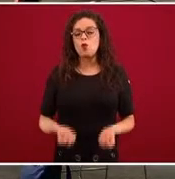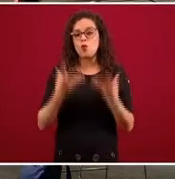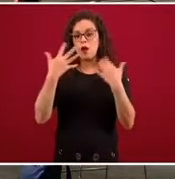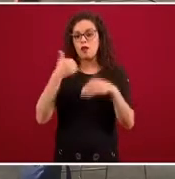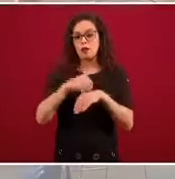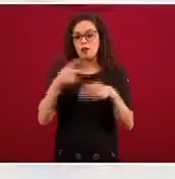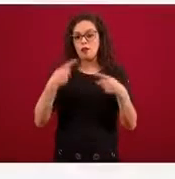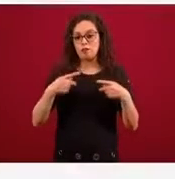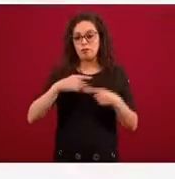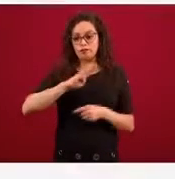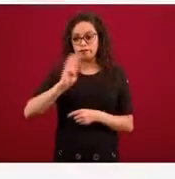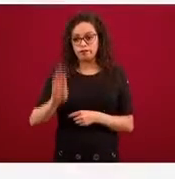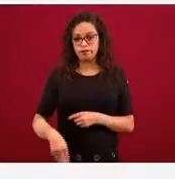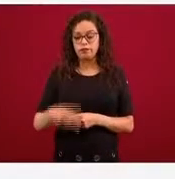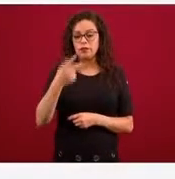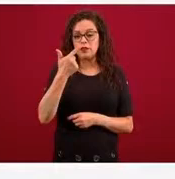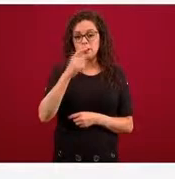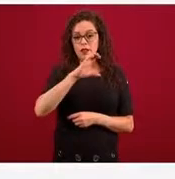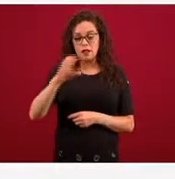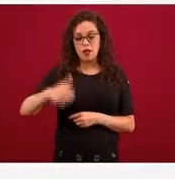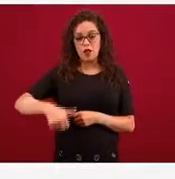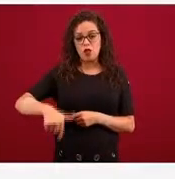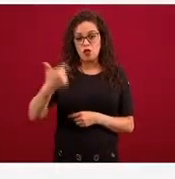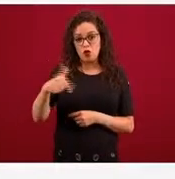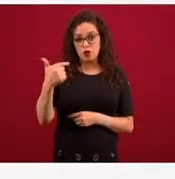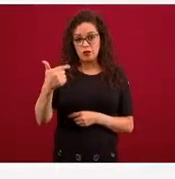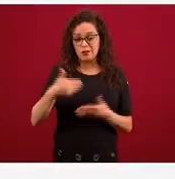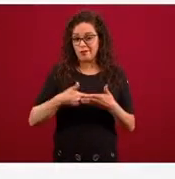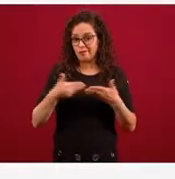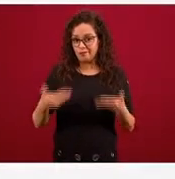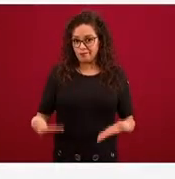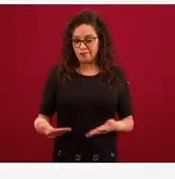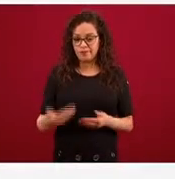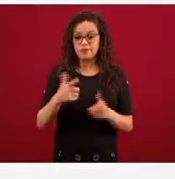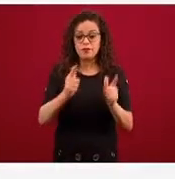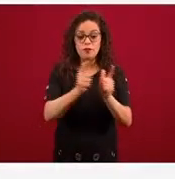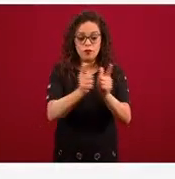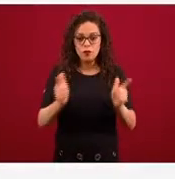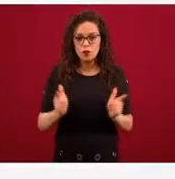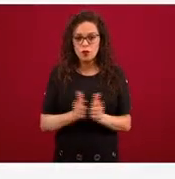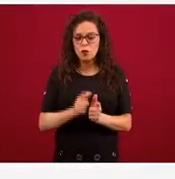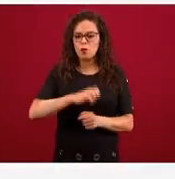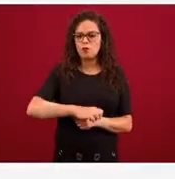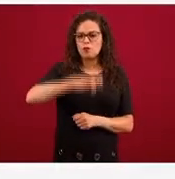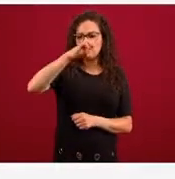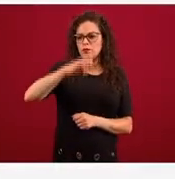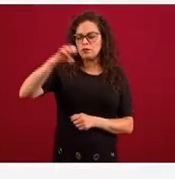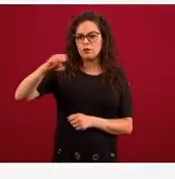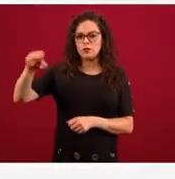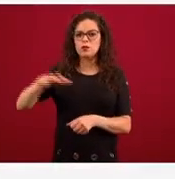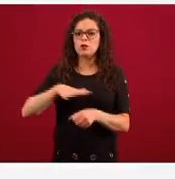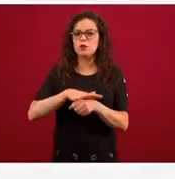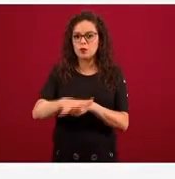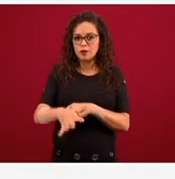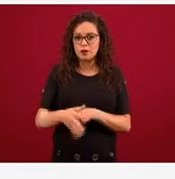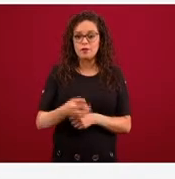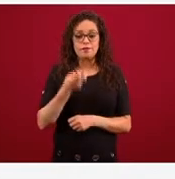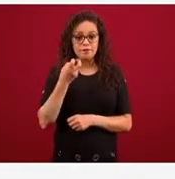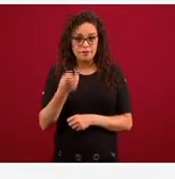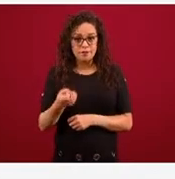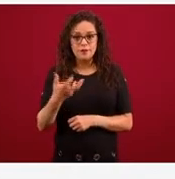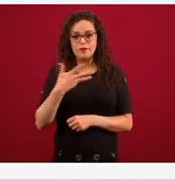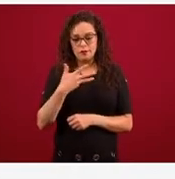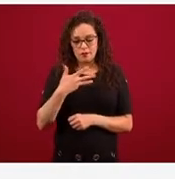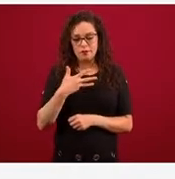defunciones, number 712 of en el día deaths de hoy. today, and we Tenemos have la it distribución por distributed by grupo de age. edad en los que se